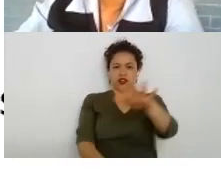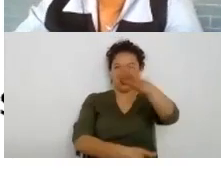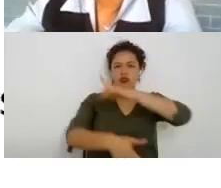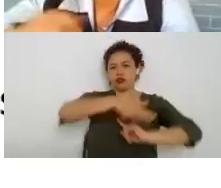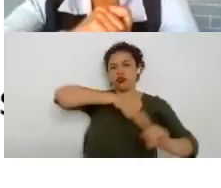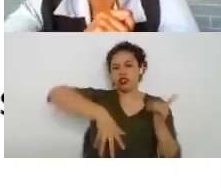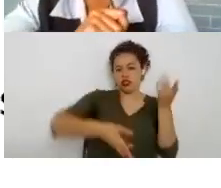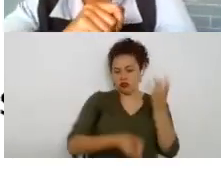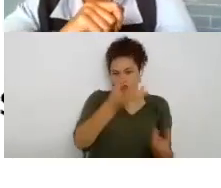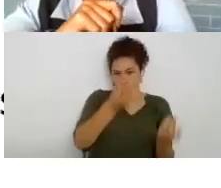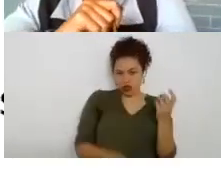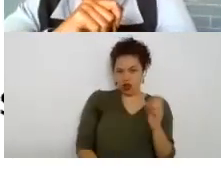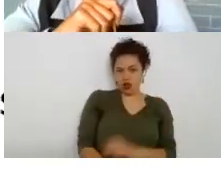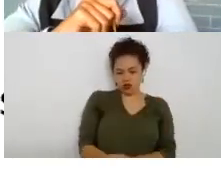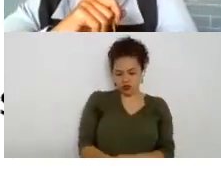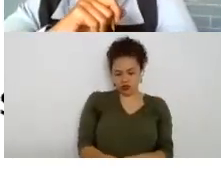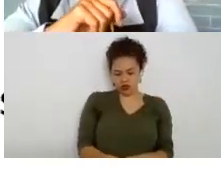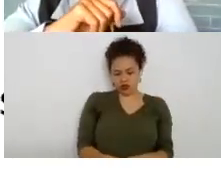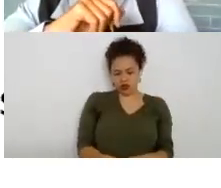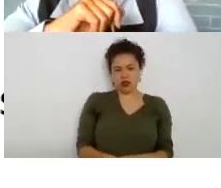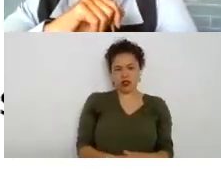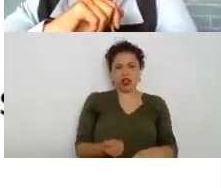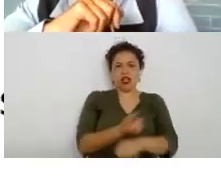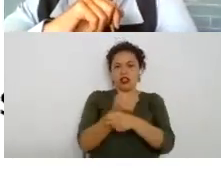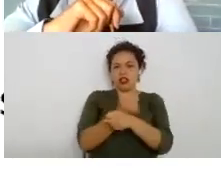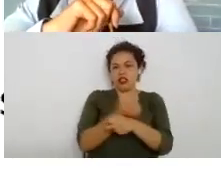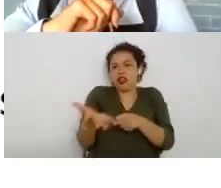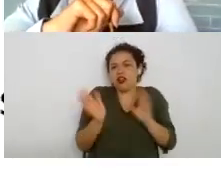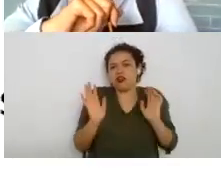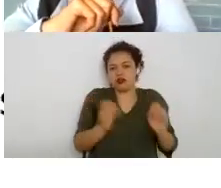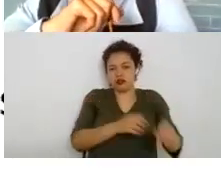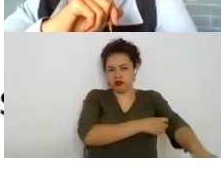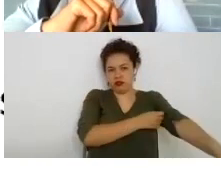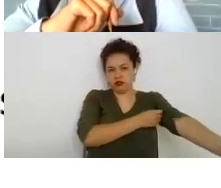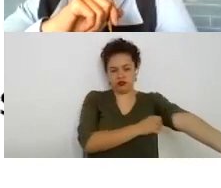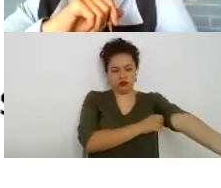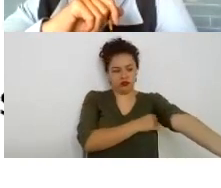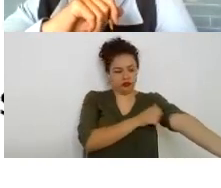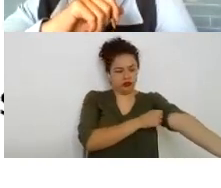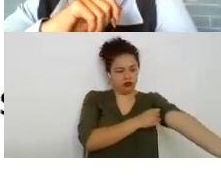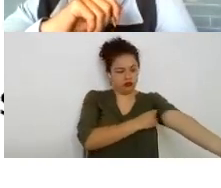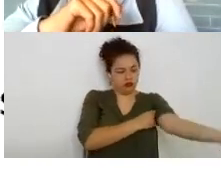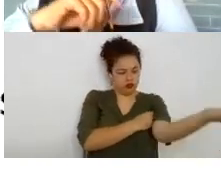o Por ejemplo, en una hemorragia. en una hemorragia. Lo que se puede hacer es,